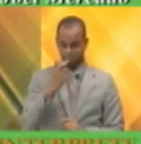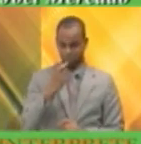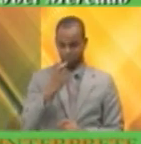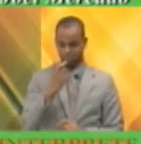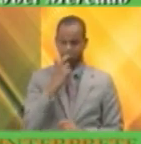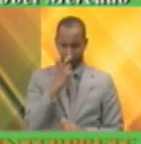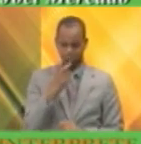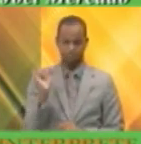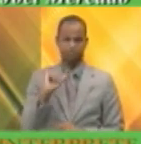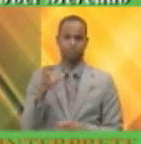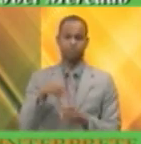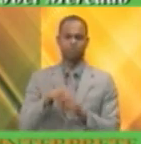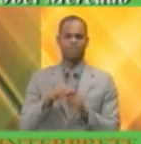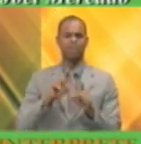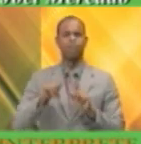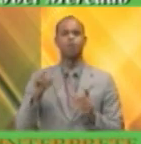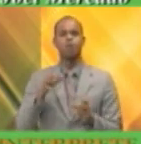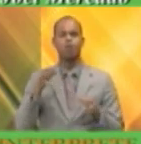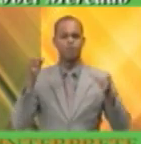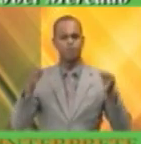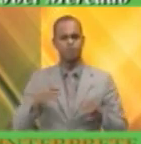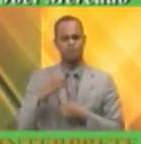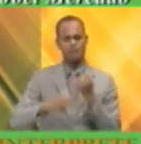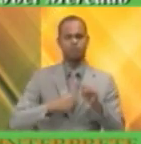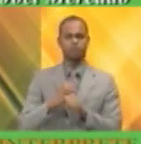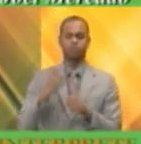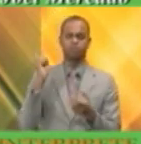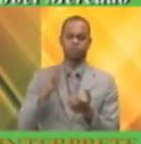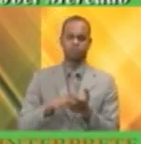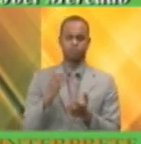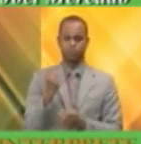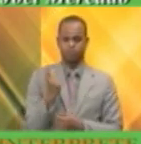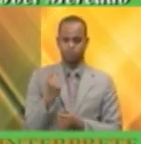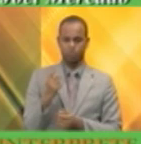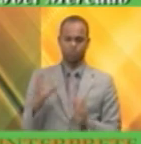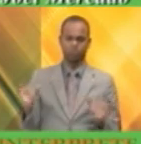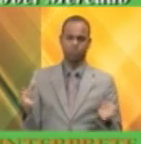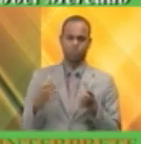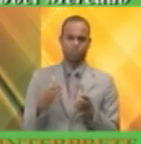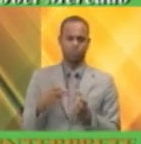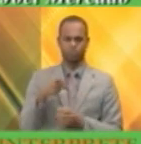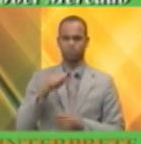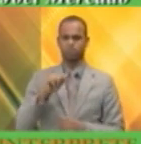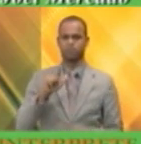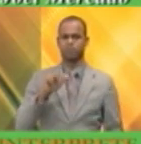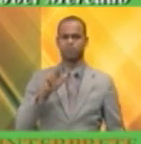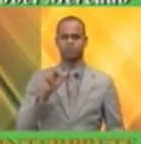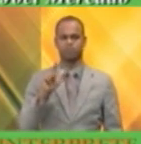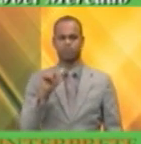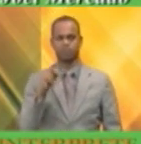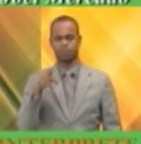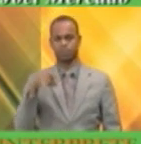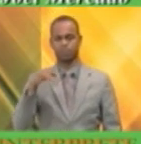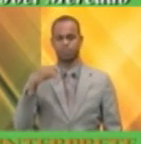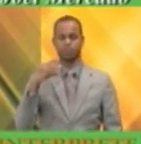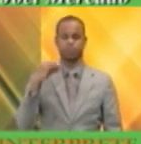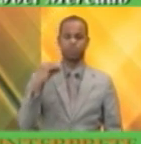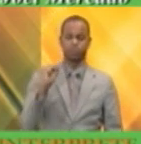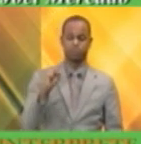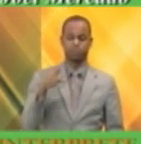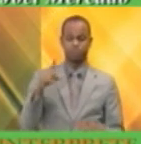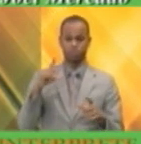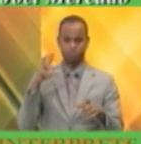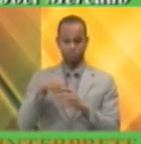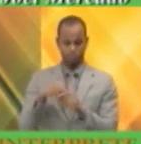ya de manera formal en el 2011 como Comité Paralímpico, con atleta debidamente